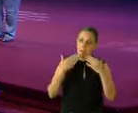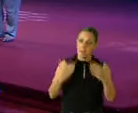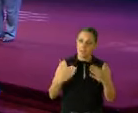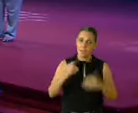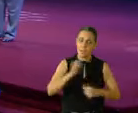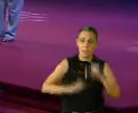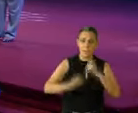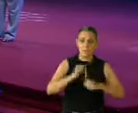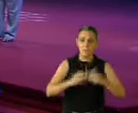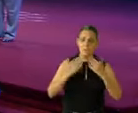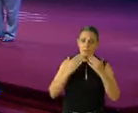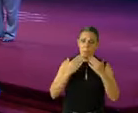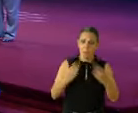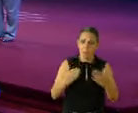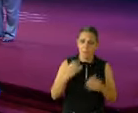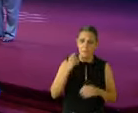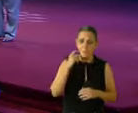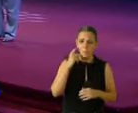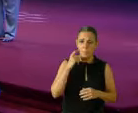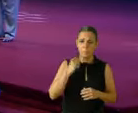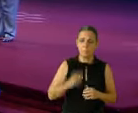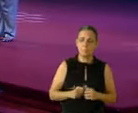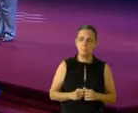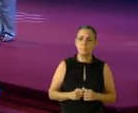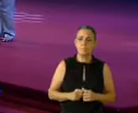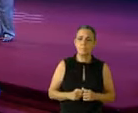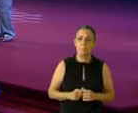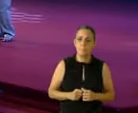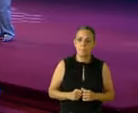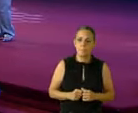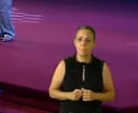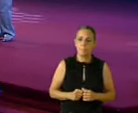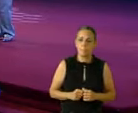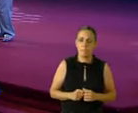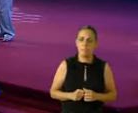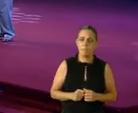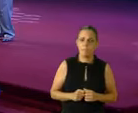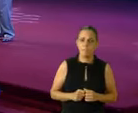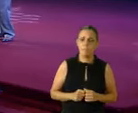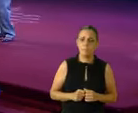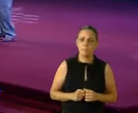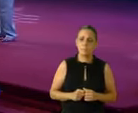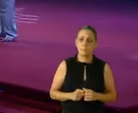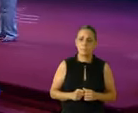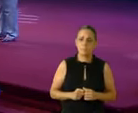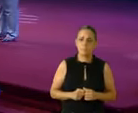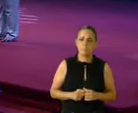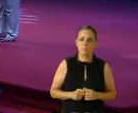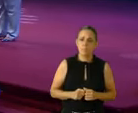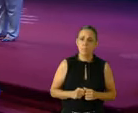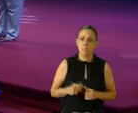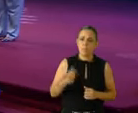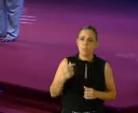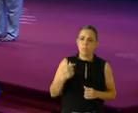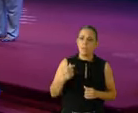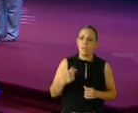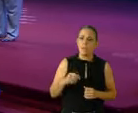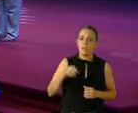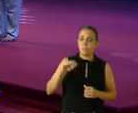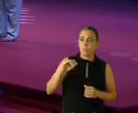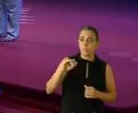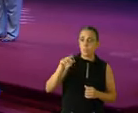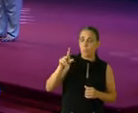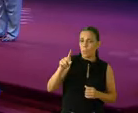gente, es verdad, hicimos un receso para que el maestro y los alumnos pues compartan familiarmente. Pero el jueves en la mañana, aquí